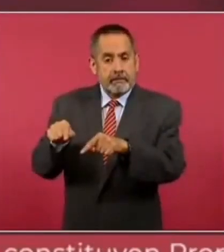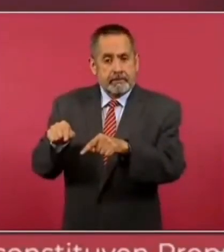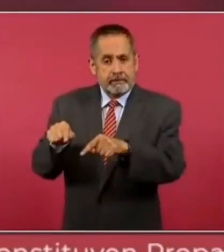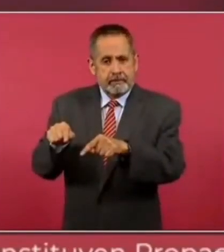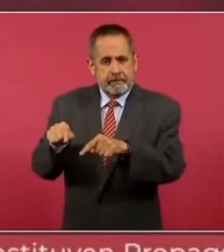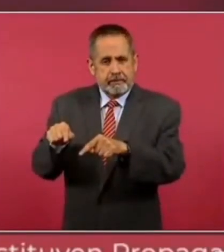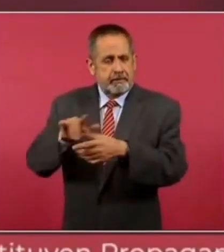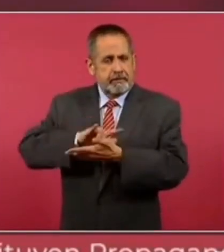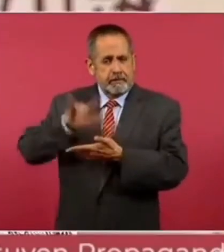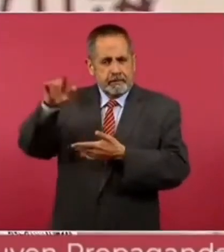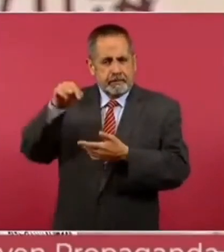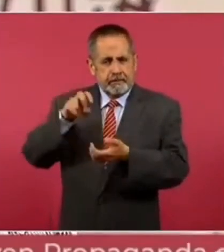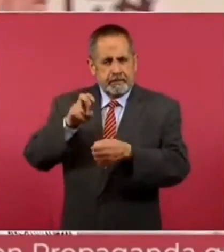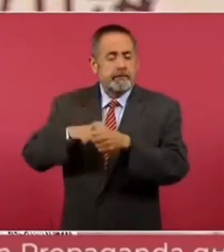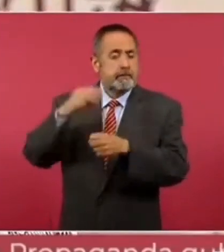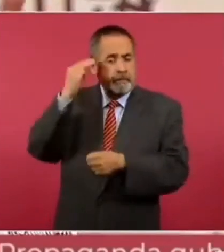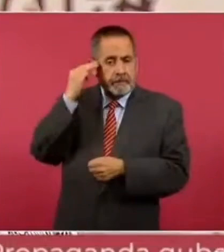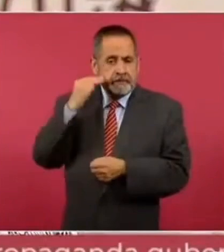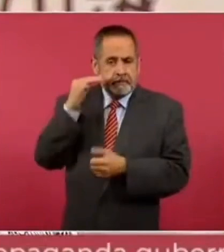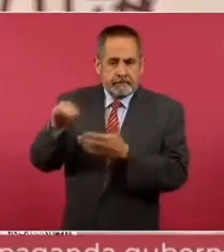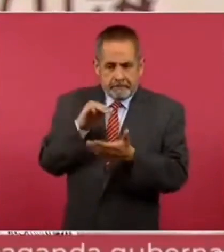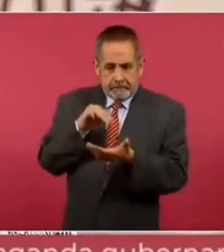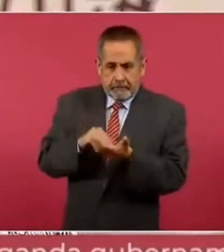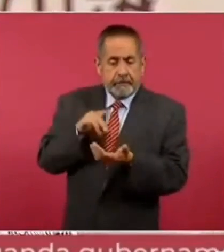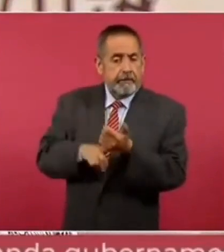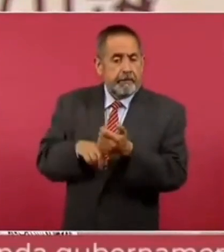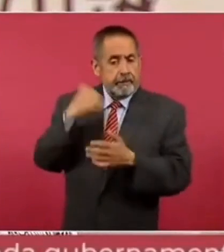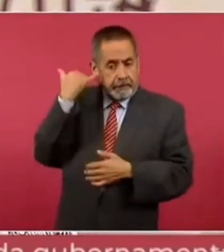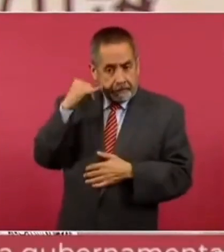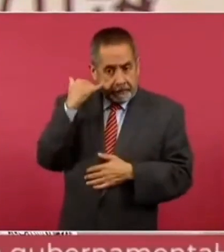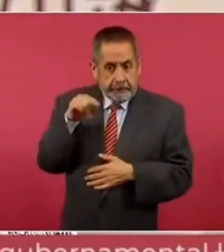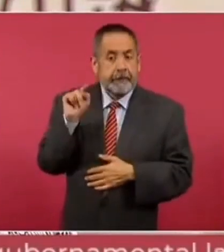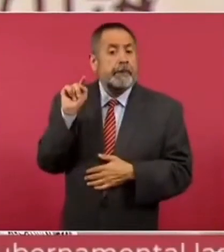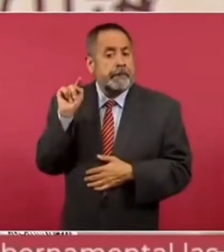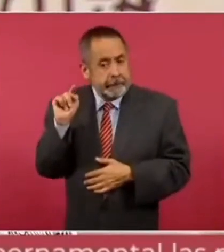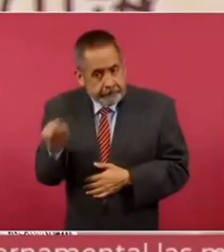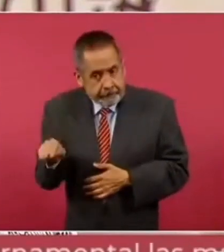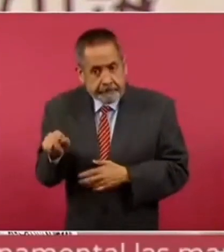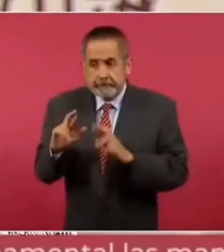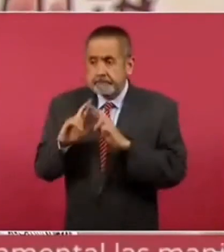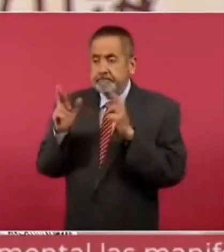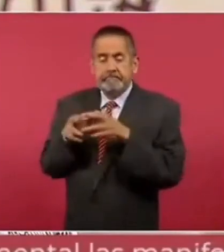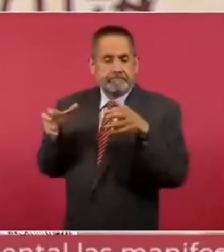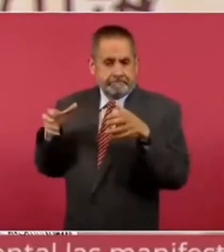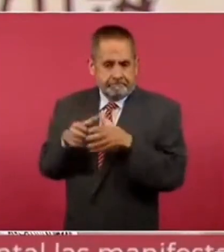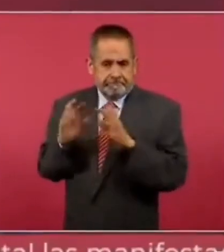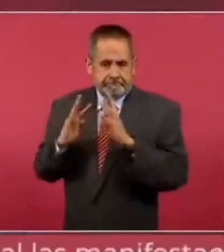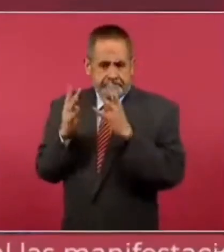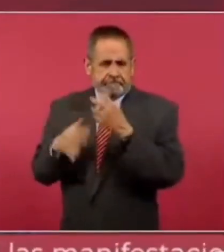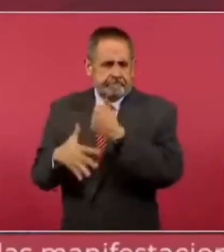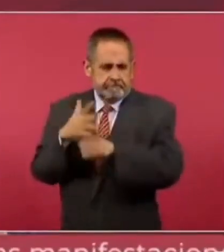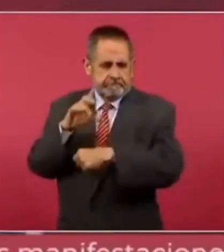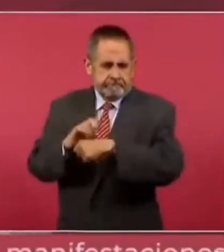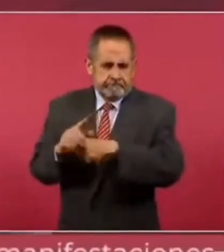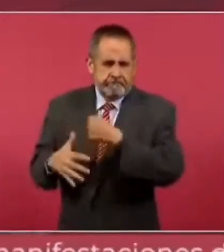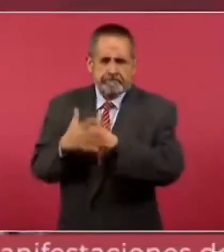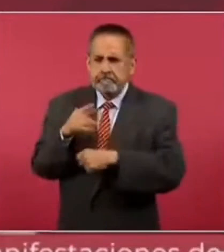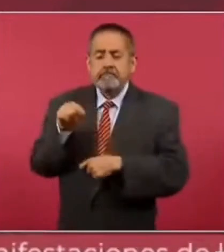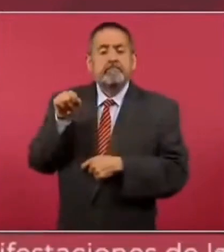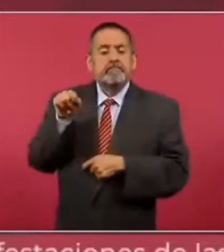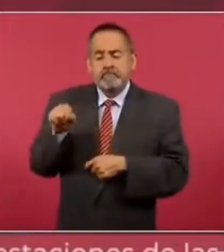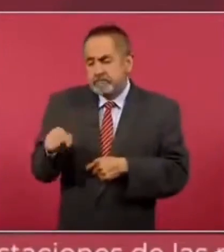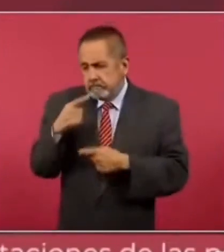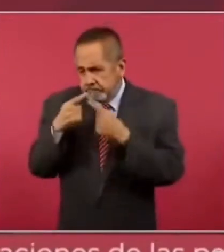la base aérea de Mérida, Yucatán, donde se llevan a cabo estas reuniones cada 15 días. Y